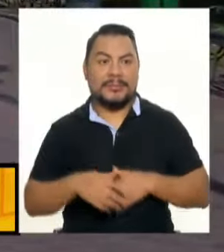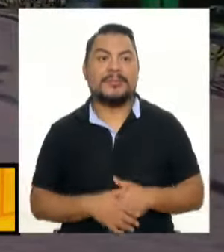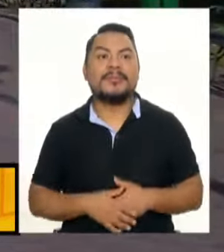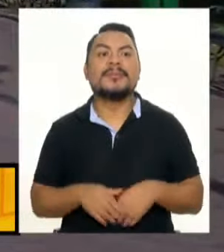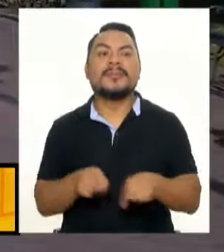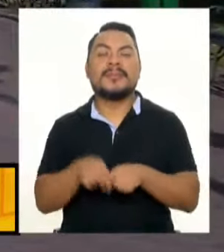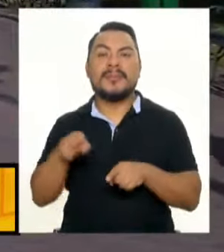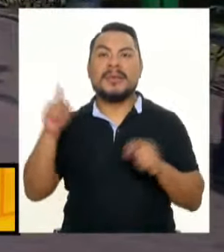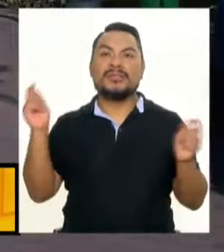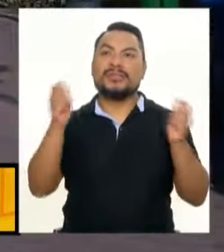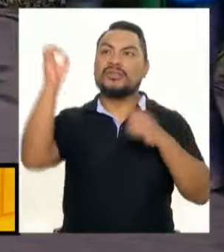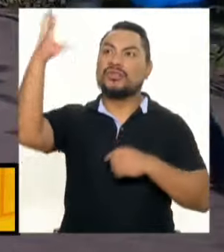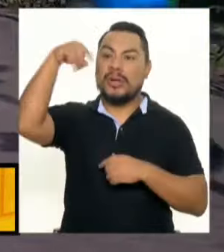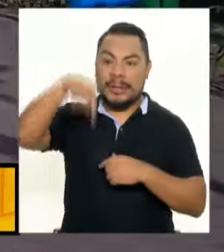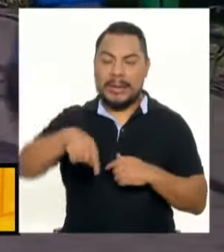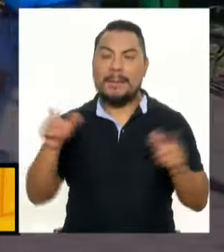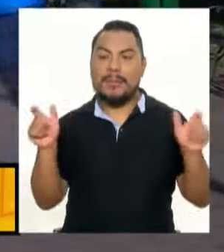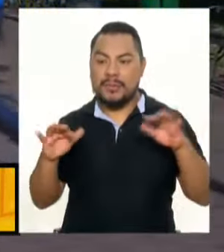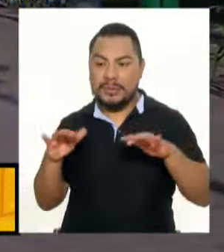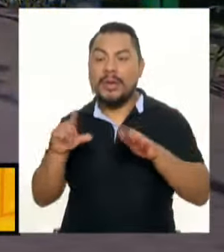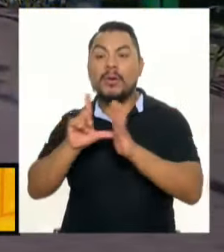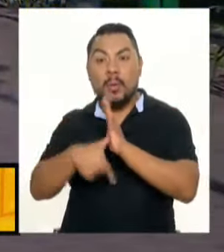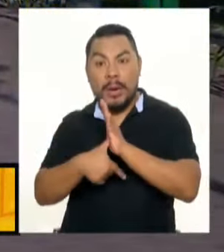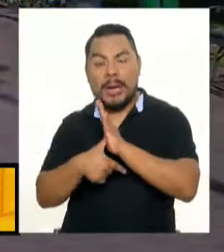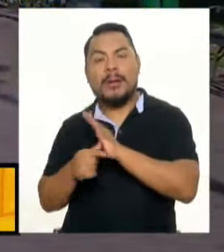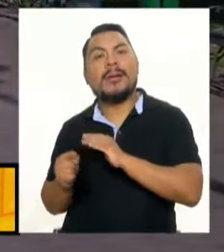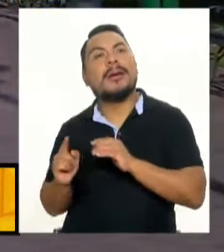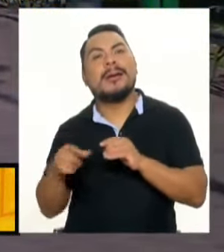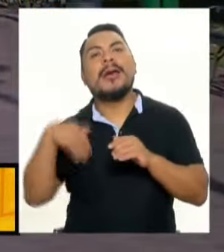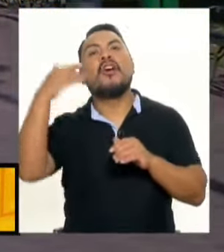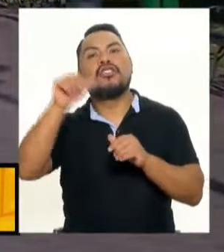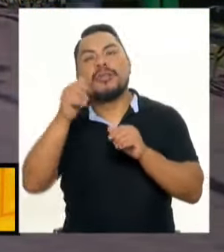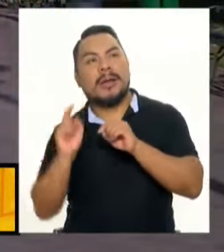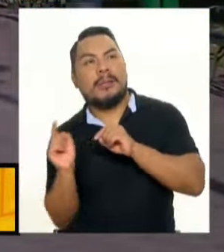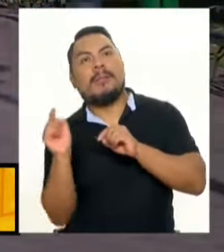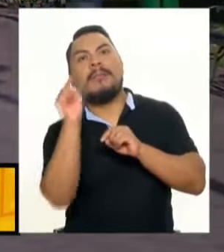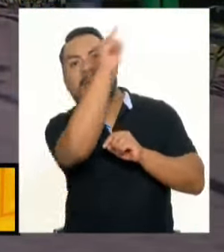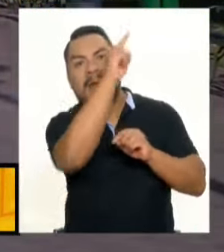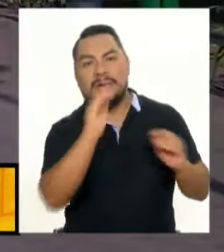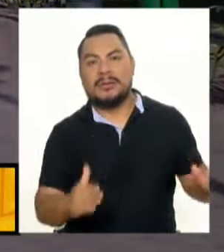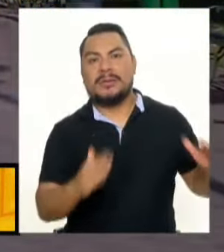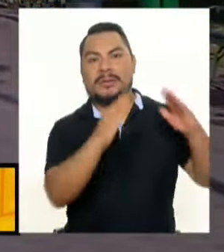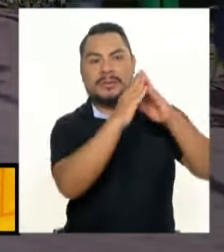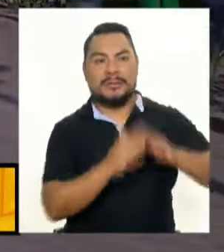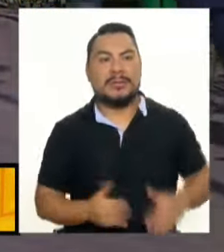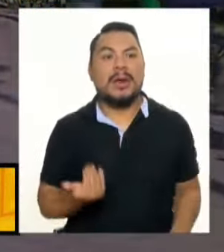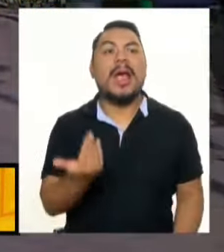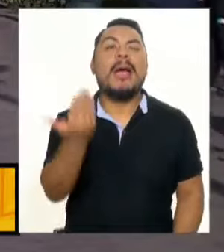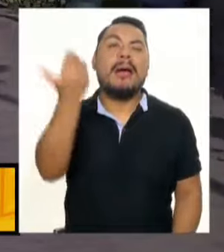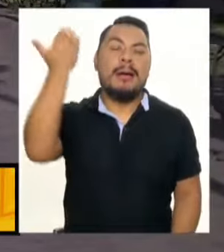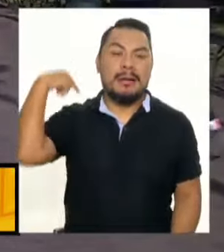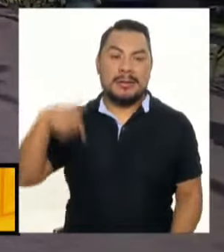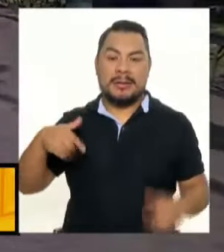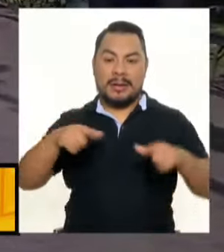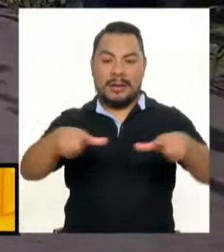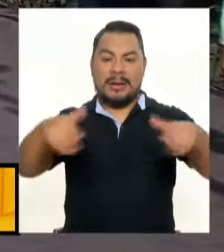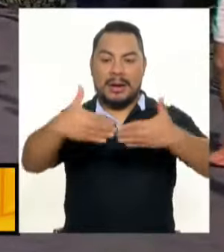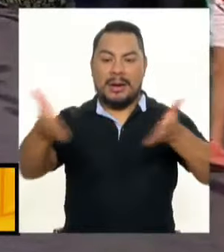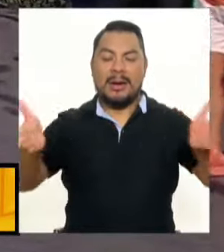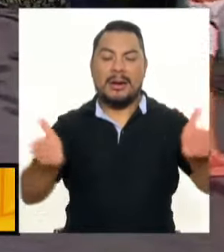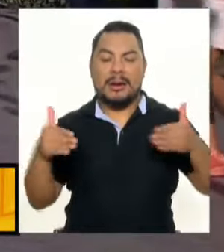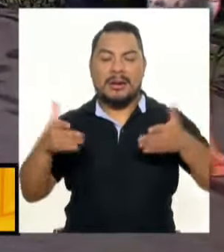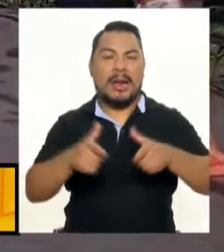y después se trasladaba la gente acá. Es más, las crónicas nos dicen que esta plaza era una cancha, que significa lugar abierto, y